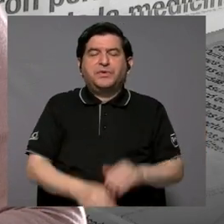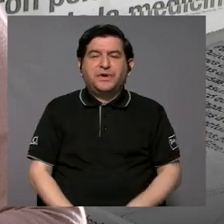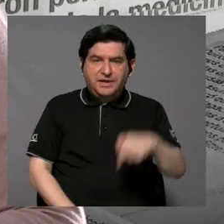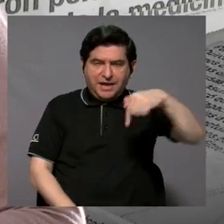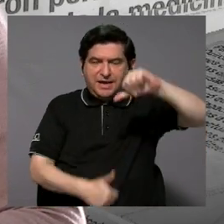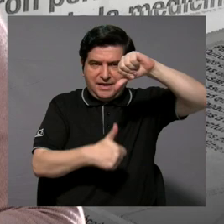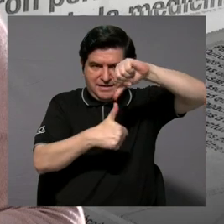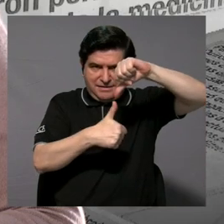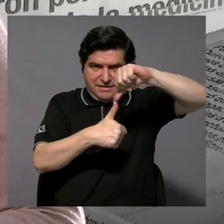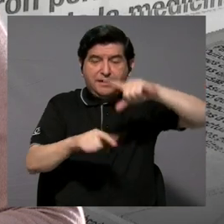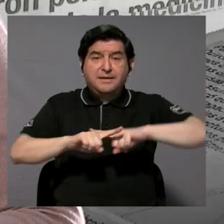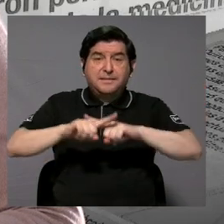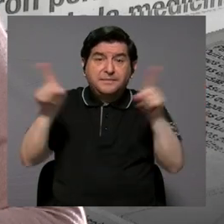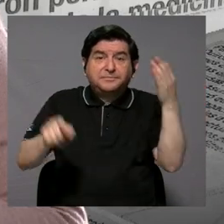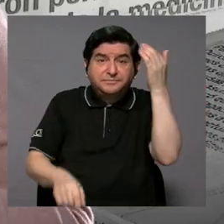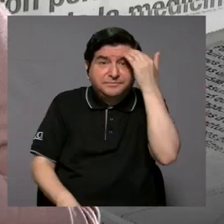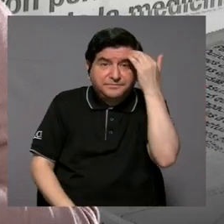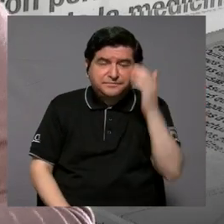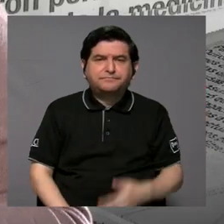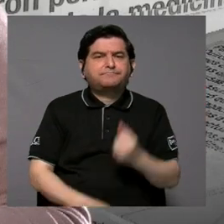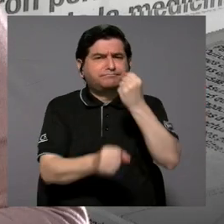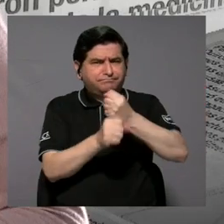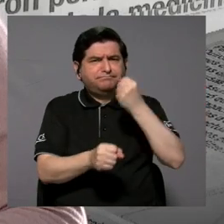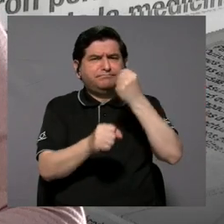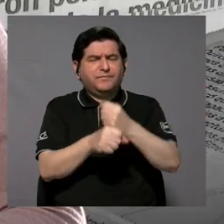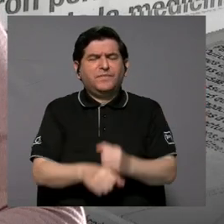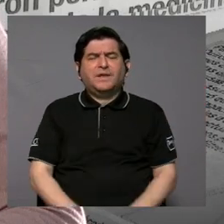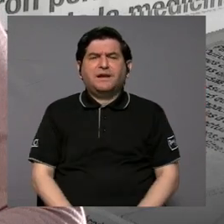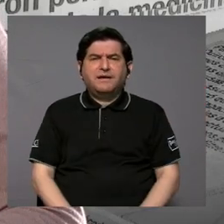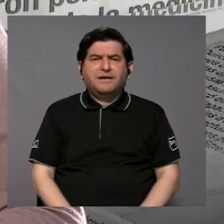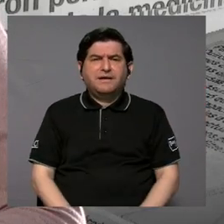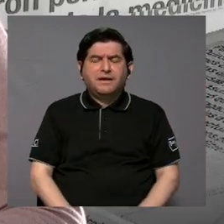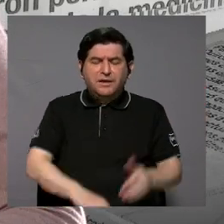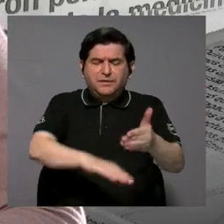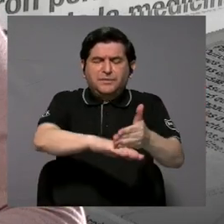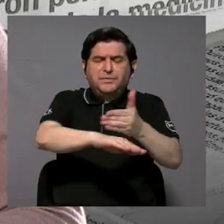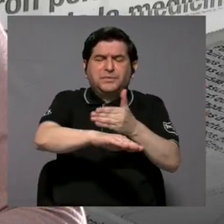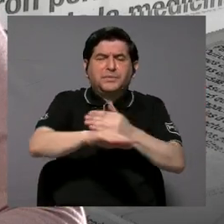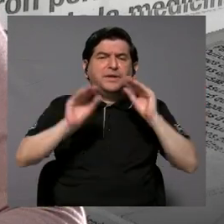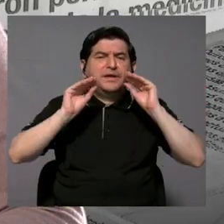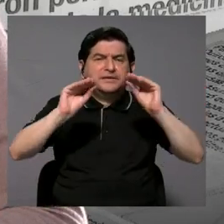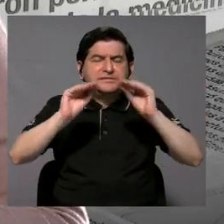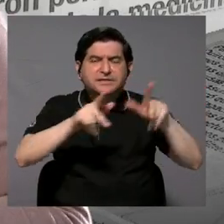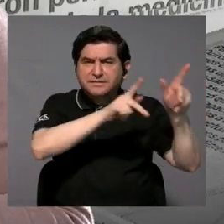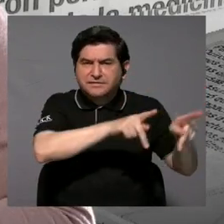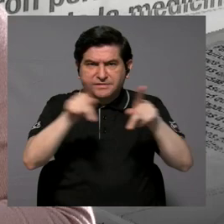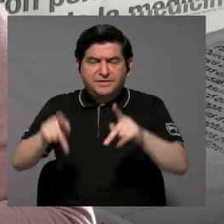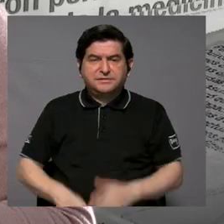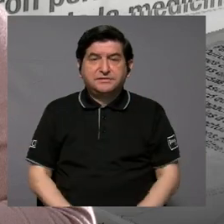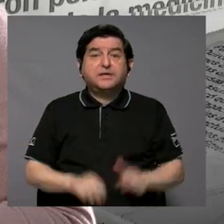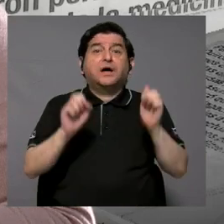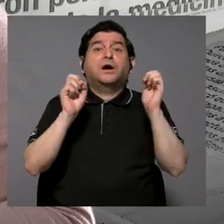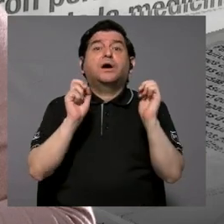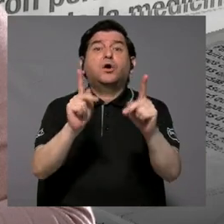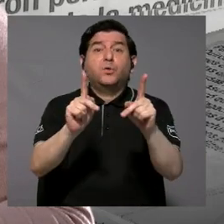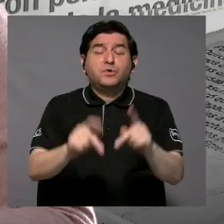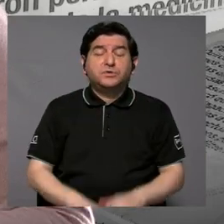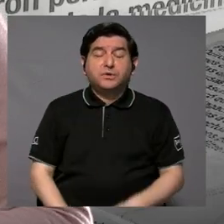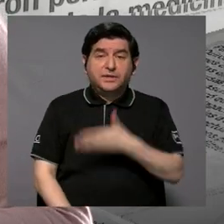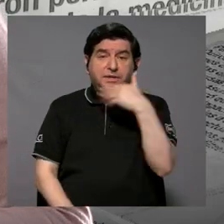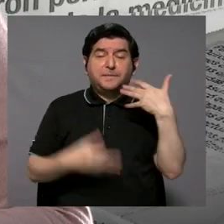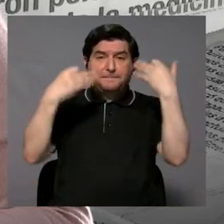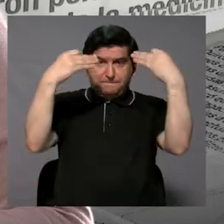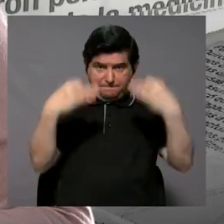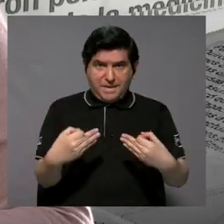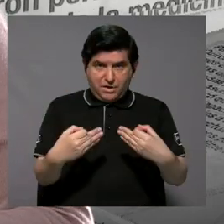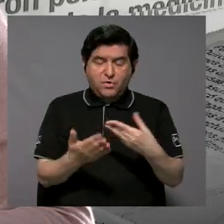Centroamérica, pero sabemos que tenemos que trabajar en función de ir cada vez educando más a la gente y dándole la oportunidad de que pueda tomar